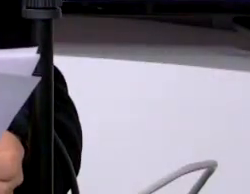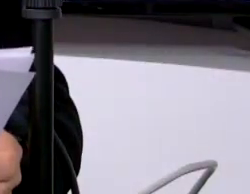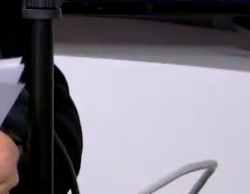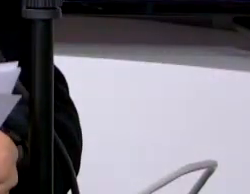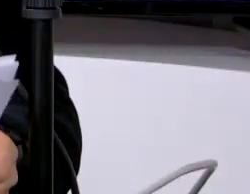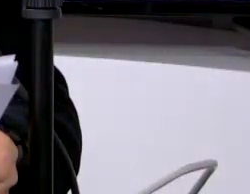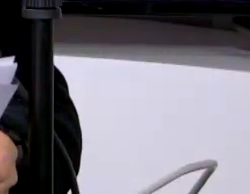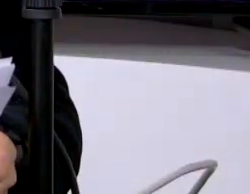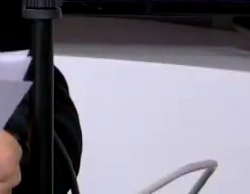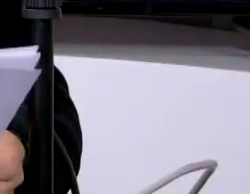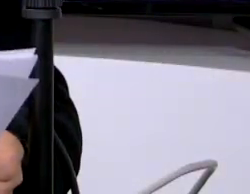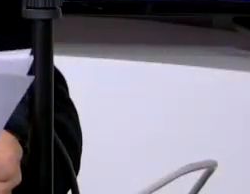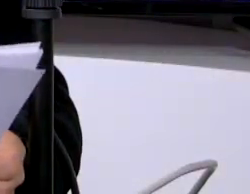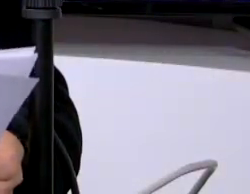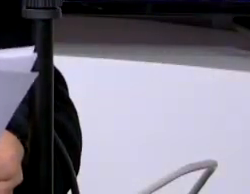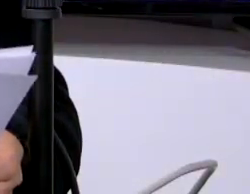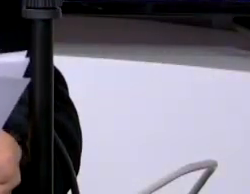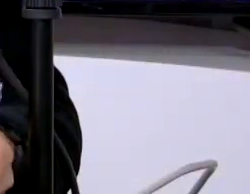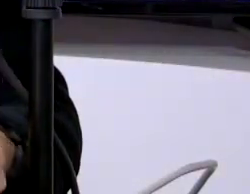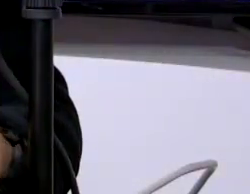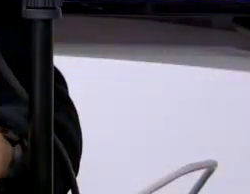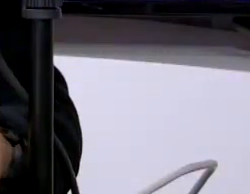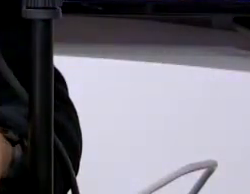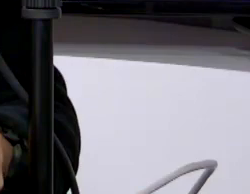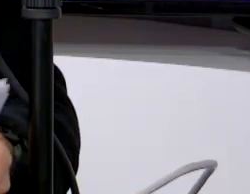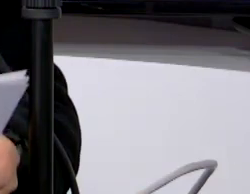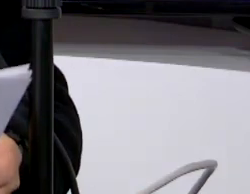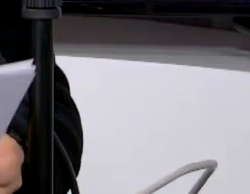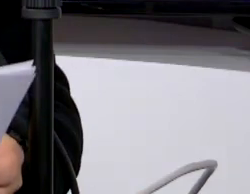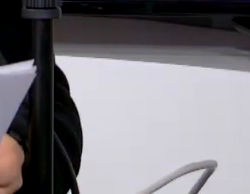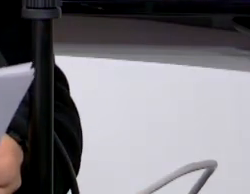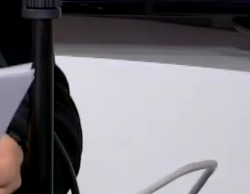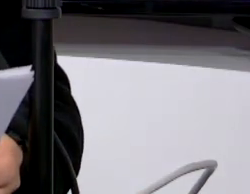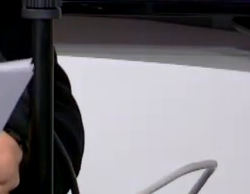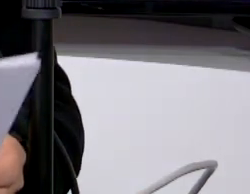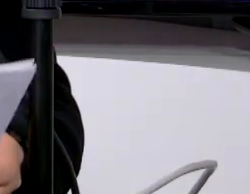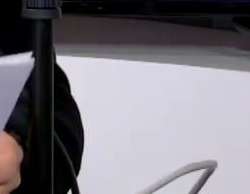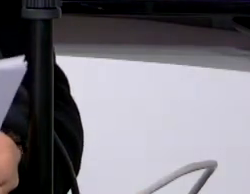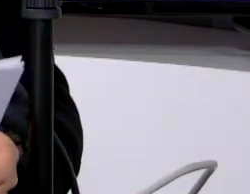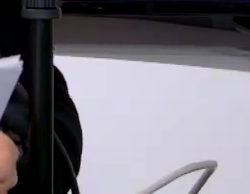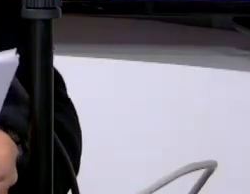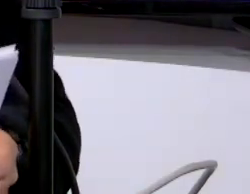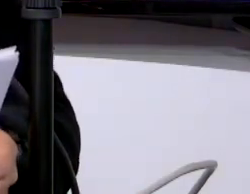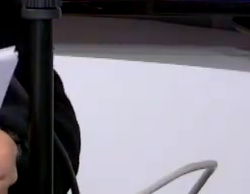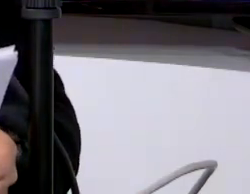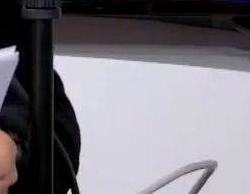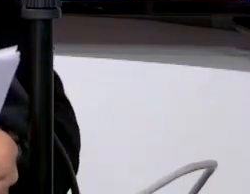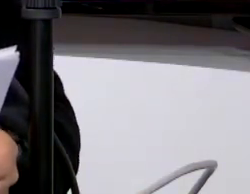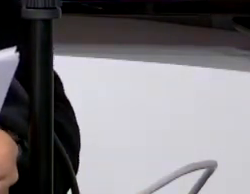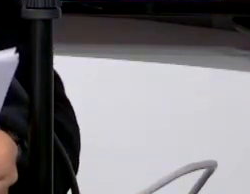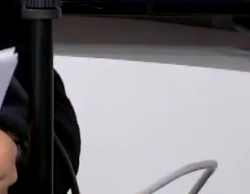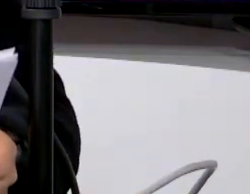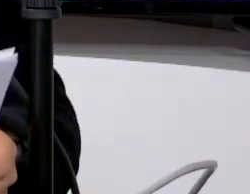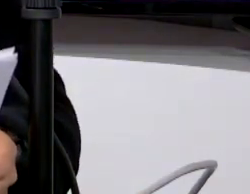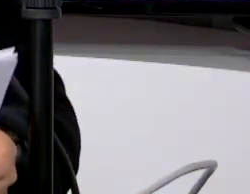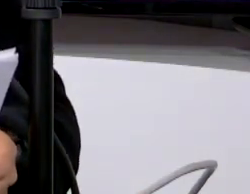la siguiente votación? Es decir, ¿tendría que esto posponerse hasta que se instaure un nuevo Congreso por tratarse de lo que se trata, como algunos dicen?